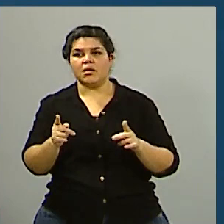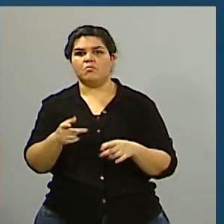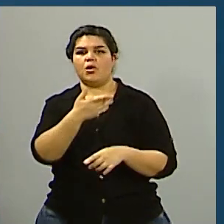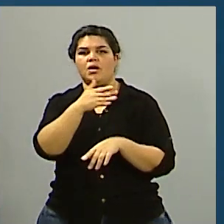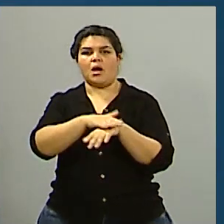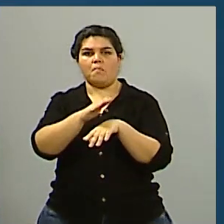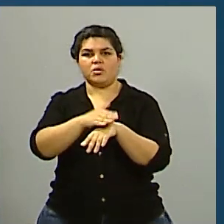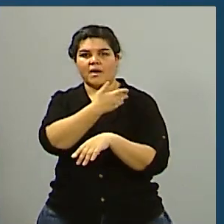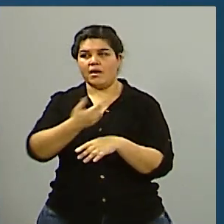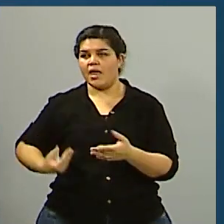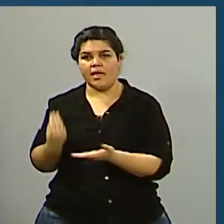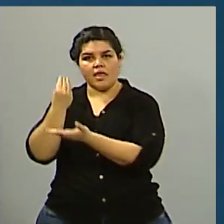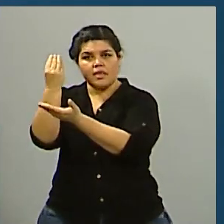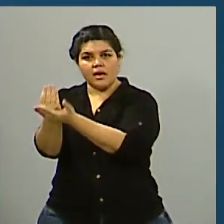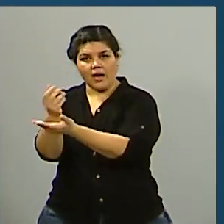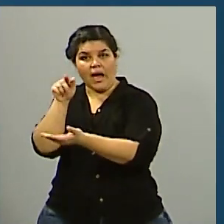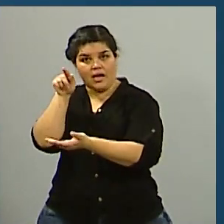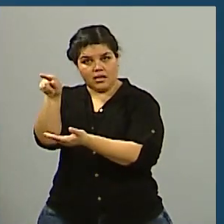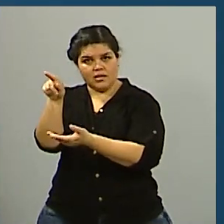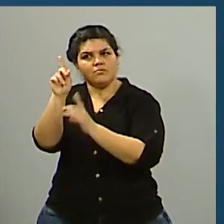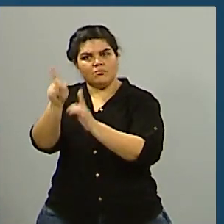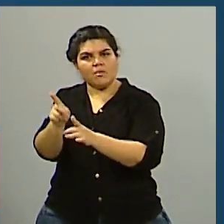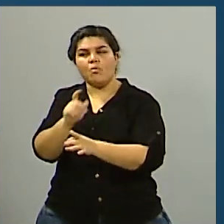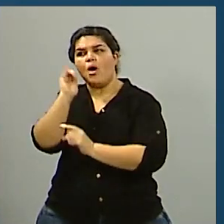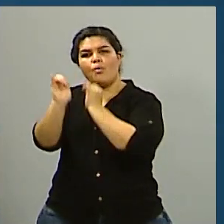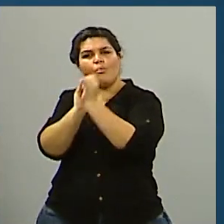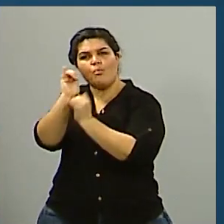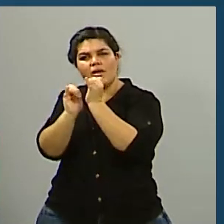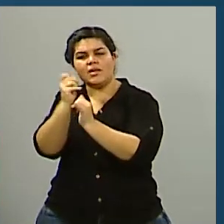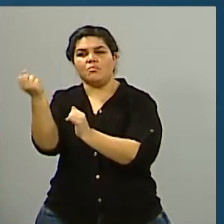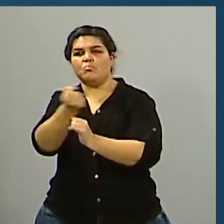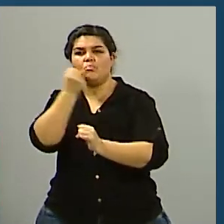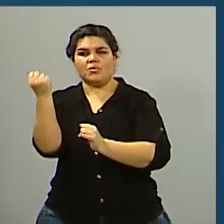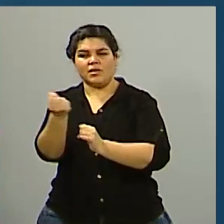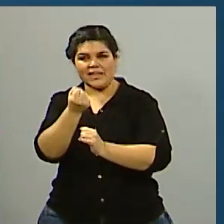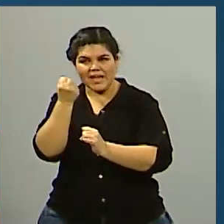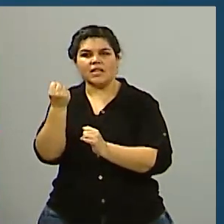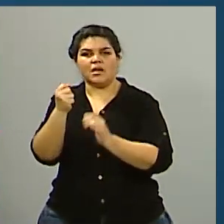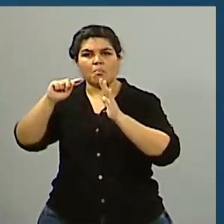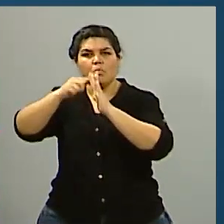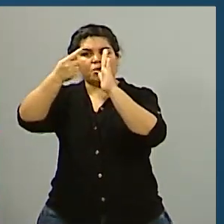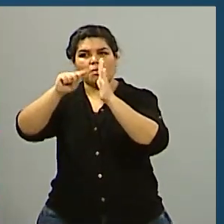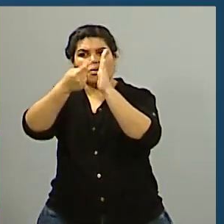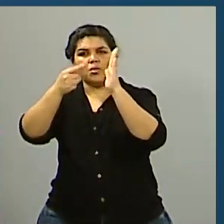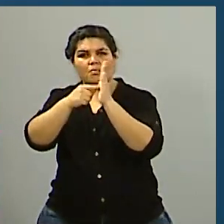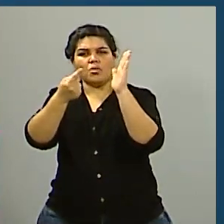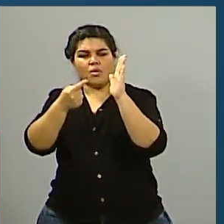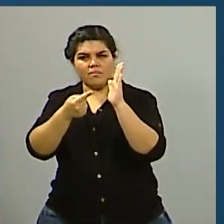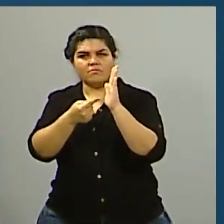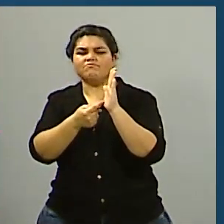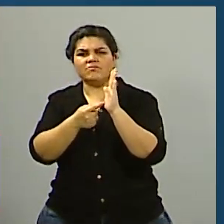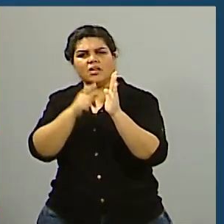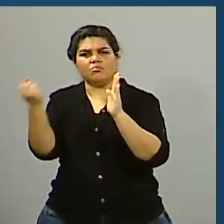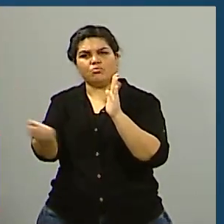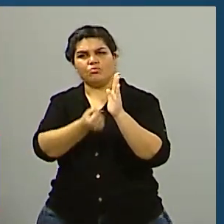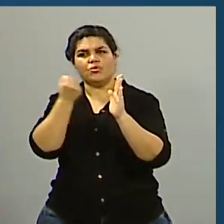inquietud, en el sentido de decir, bueno, llevémosle tranquilidad, hemos hasta resignado quizá algunos principios en esto, ¿no? Es decir, llevémosle